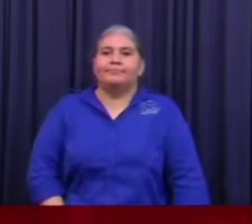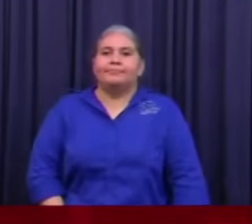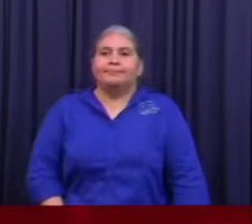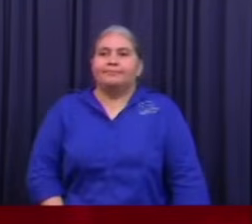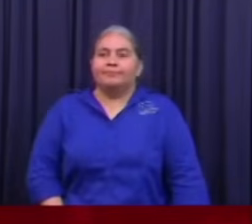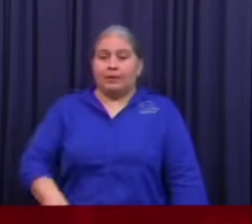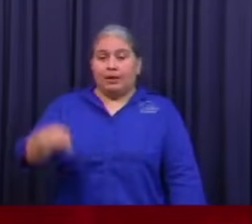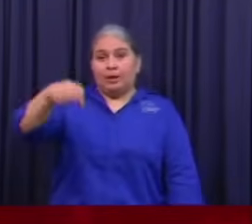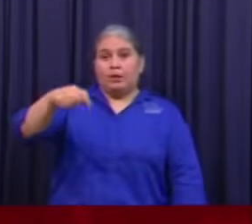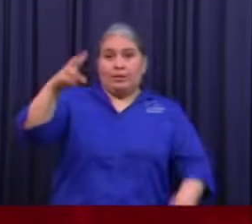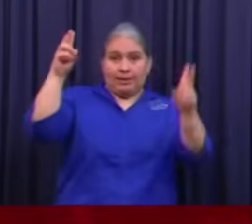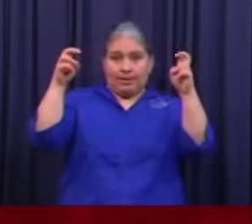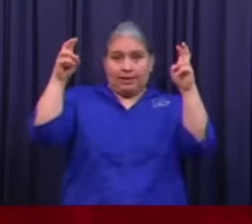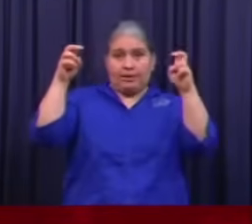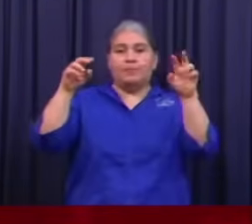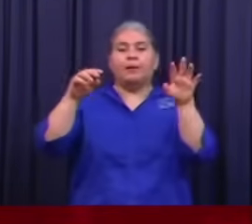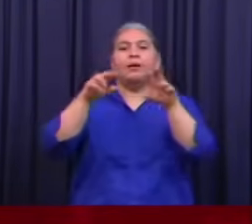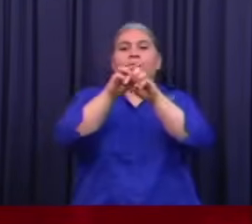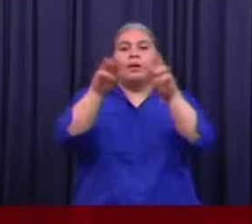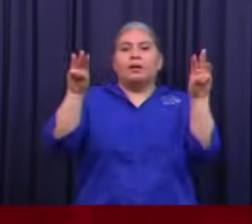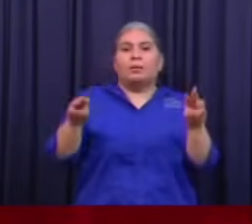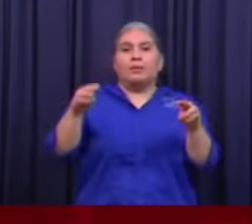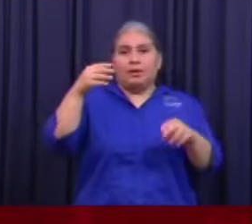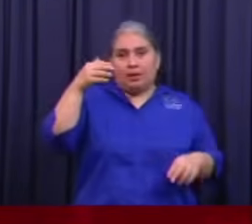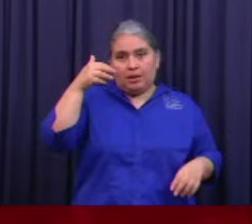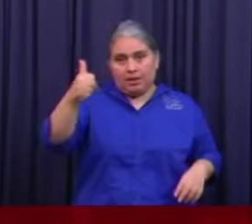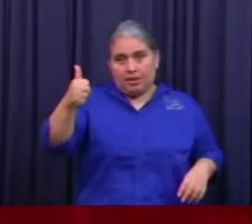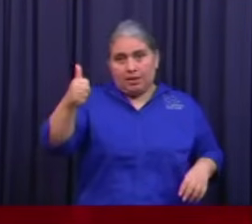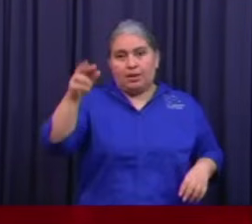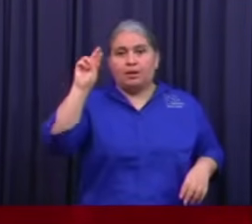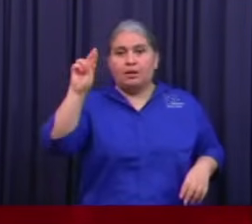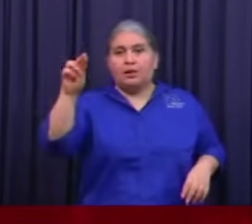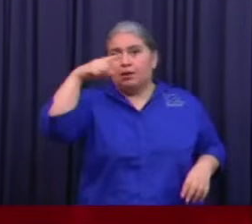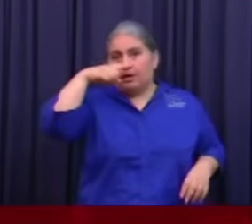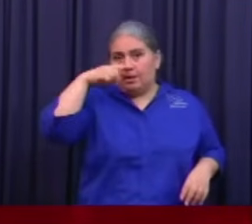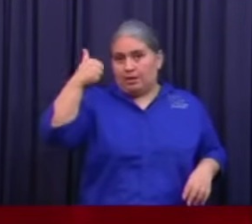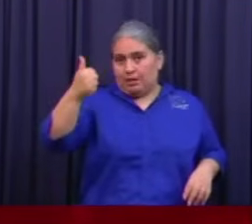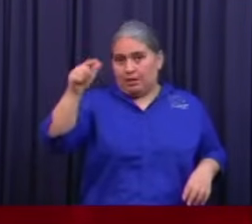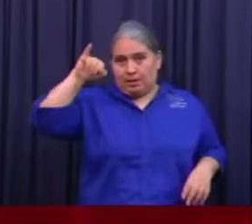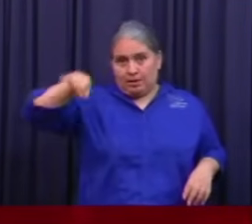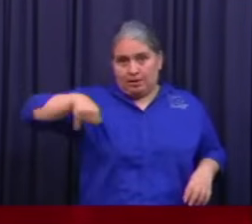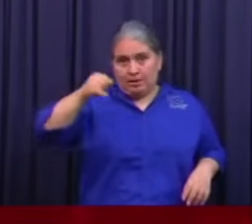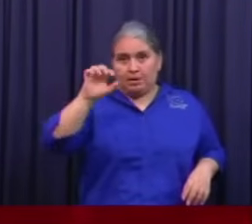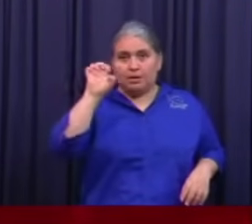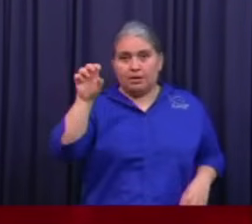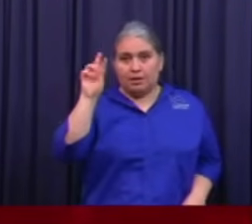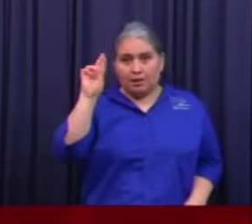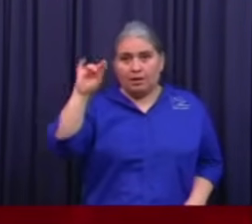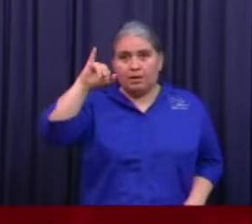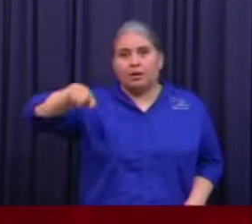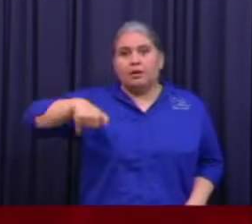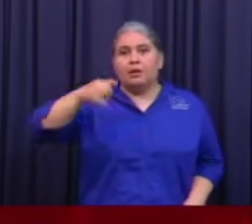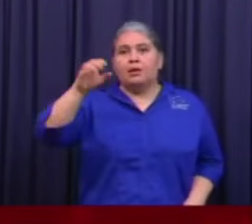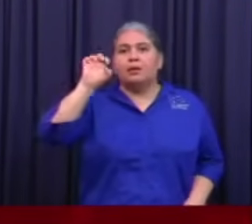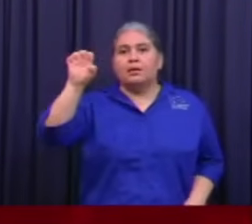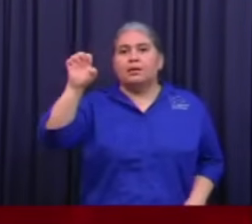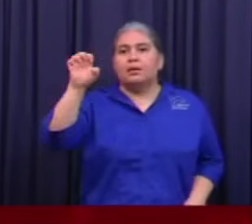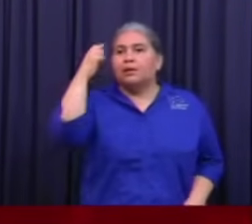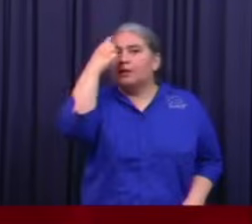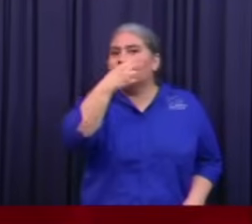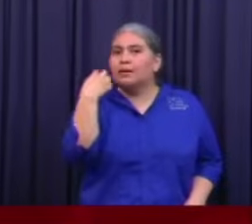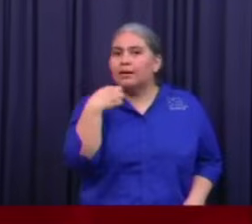artajerjes porque este hombre es es tremendo este no era